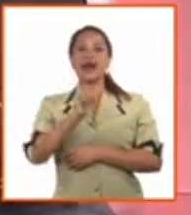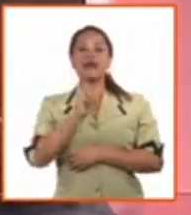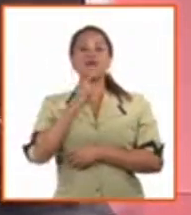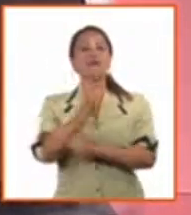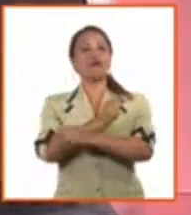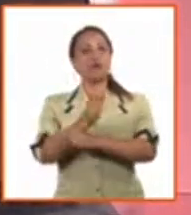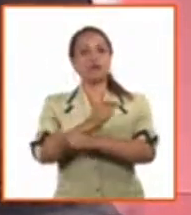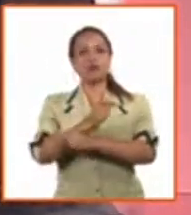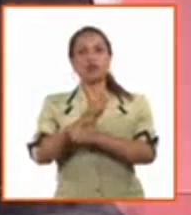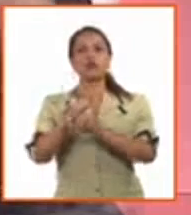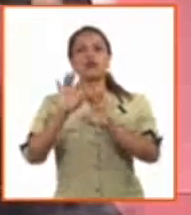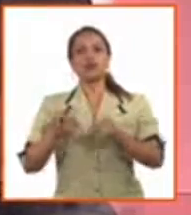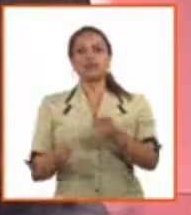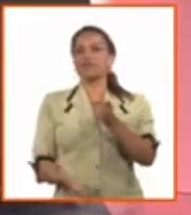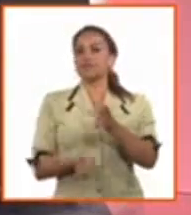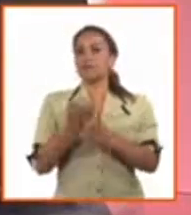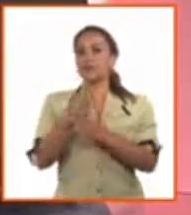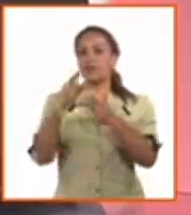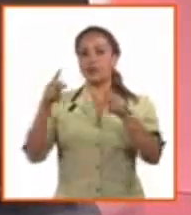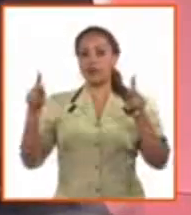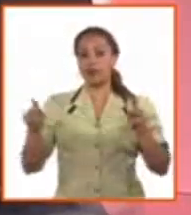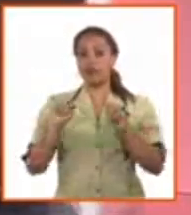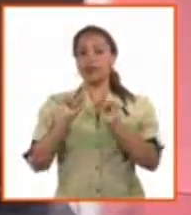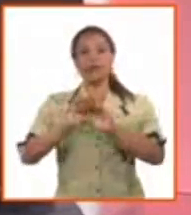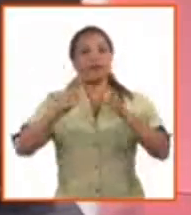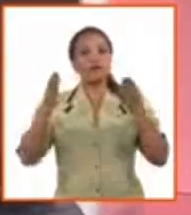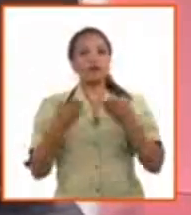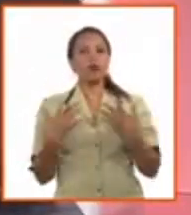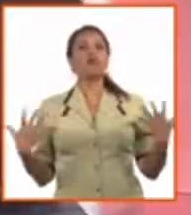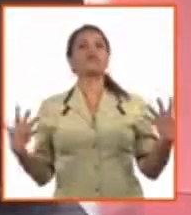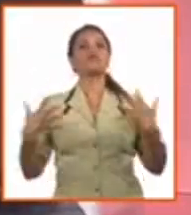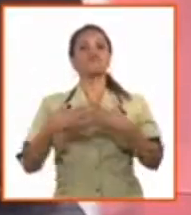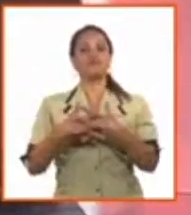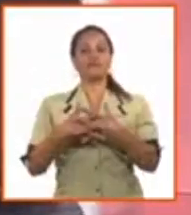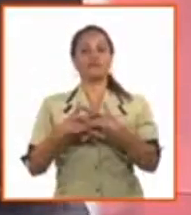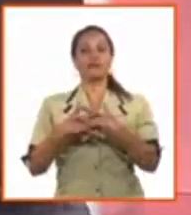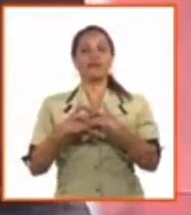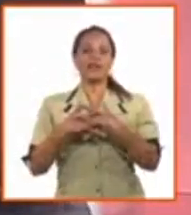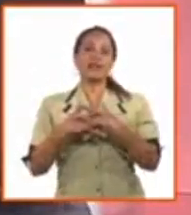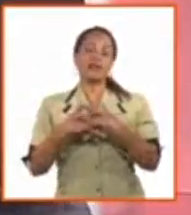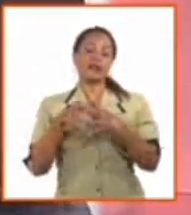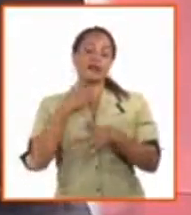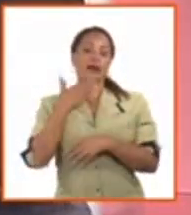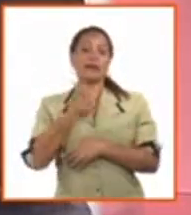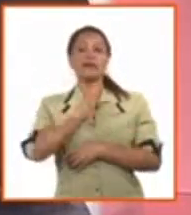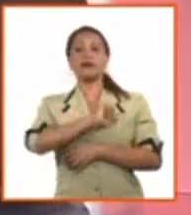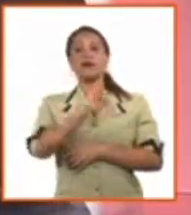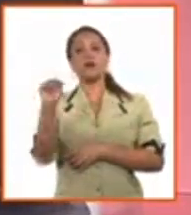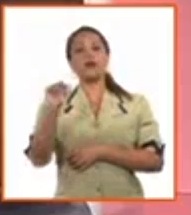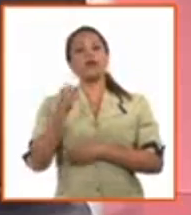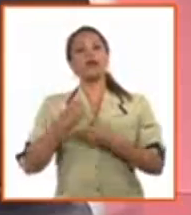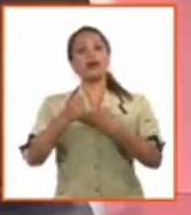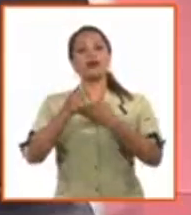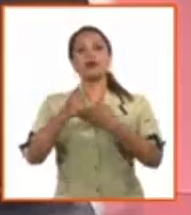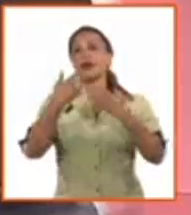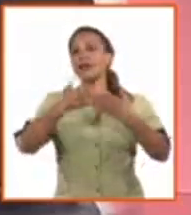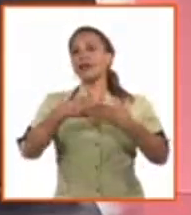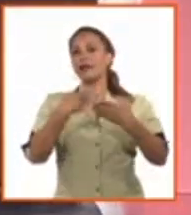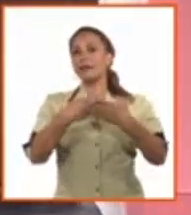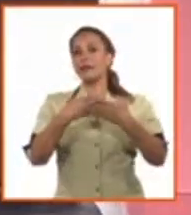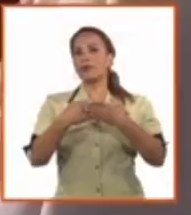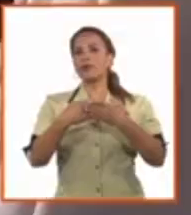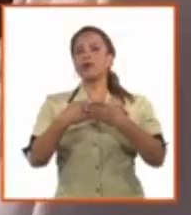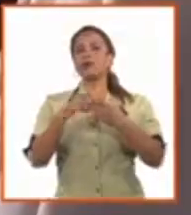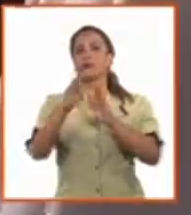existen profesores formados y entonces hay que articularlo todo y unirse para efectivamente lograron aportar a la